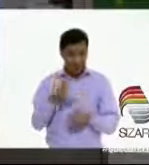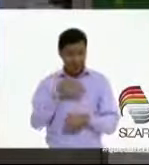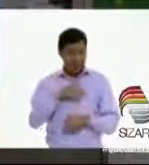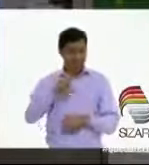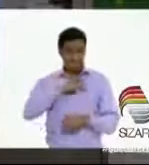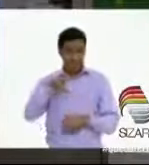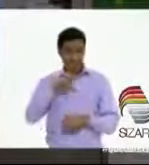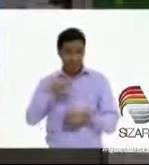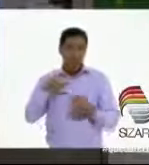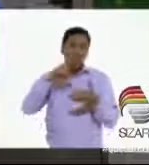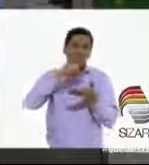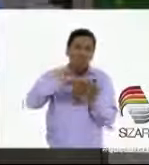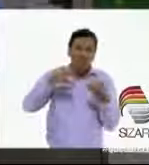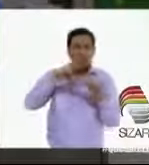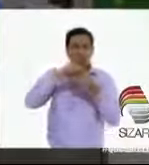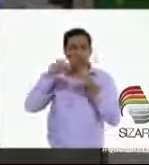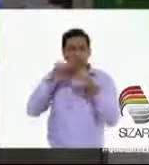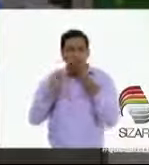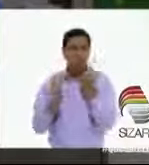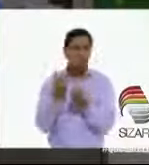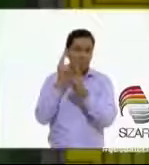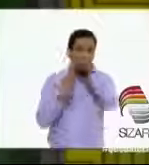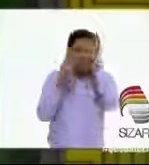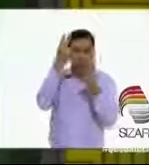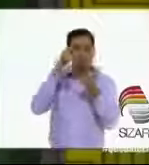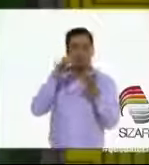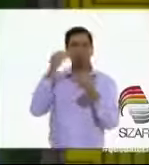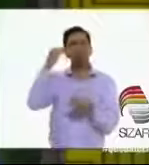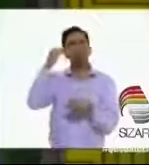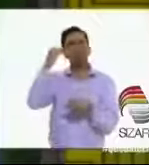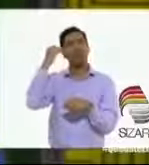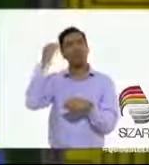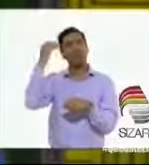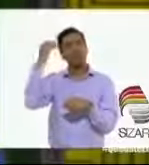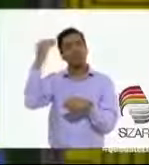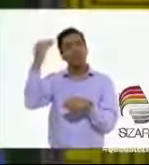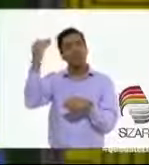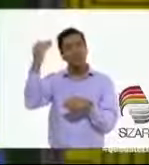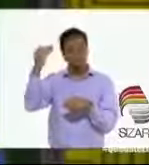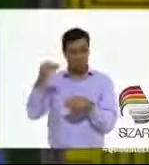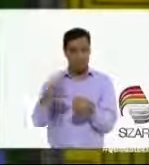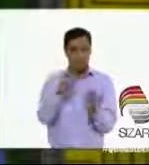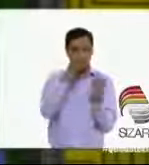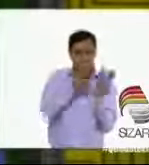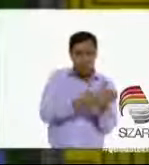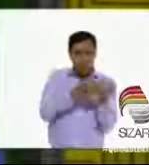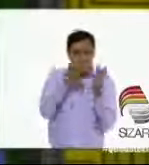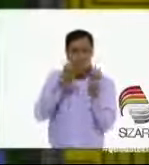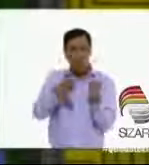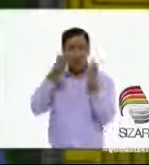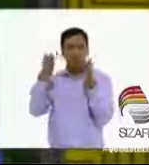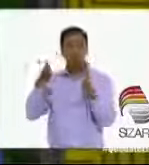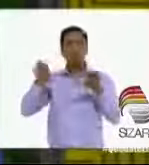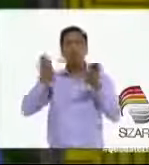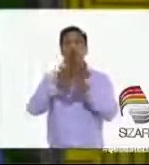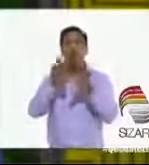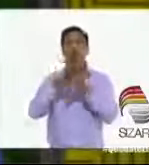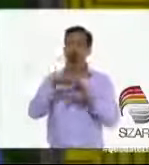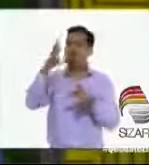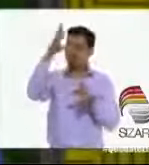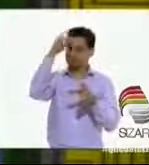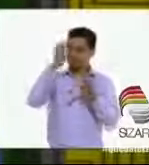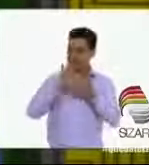verduras? ¿O tal vez al medir el tiempo? Como se menciona en el video, es muy importante aprender